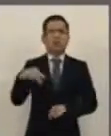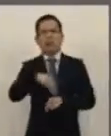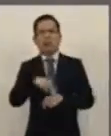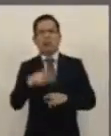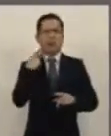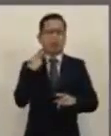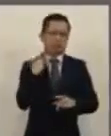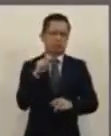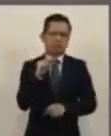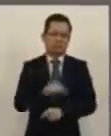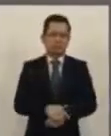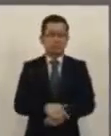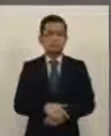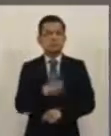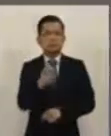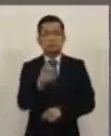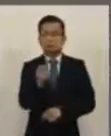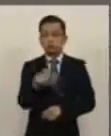están.